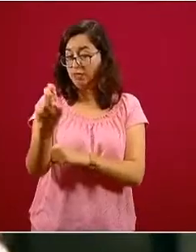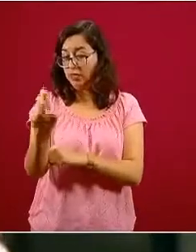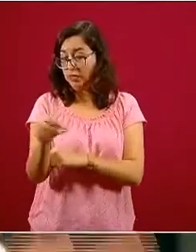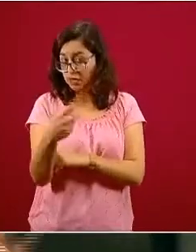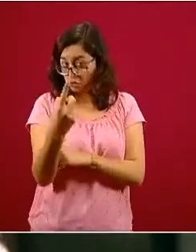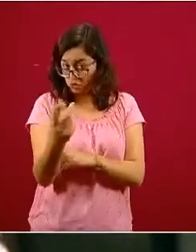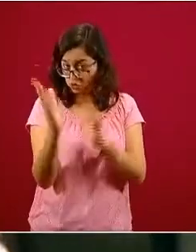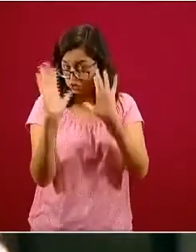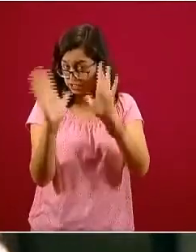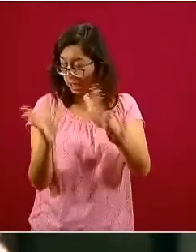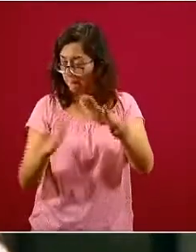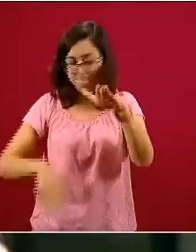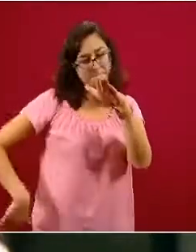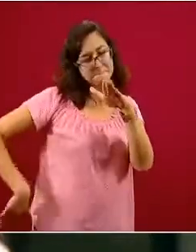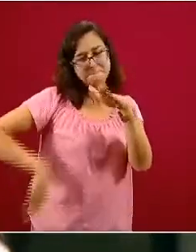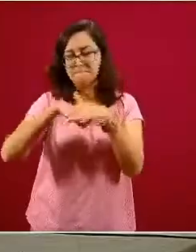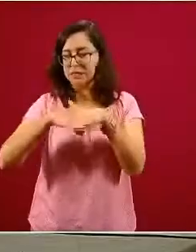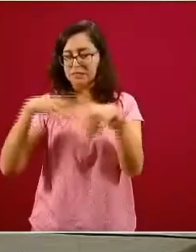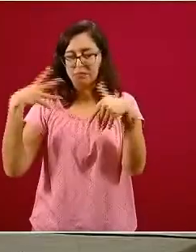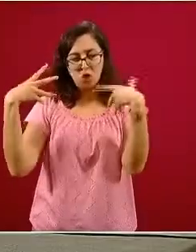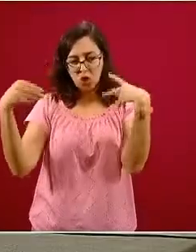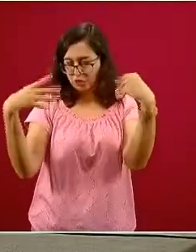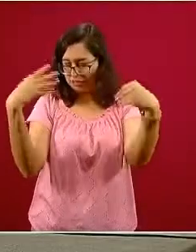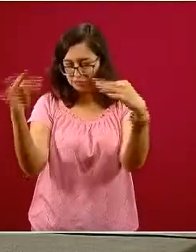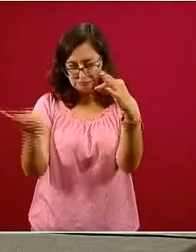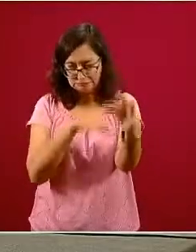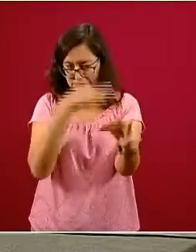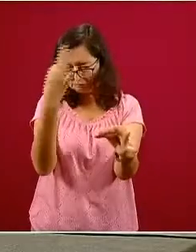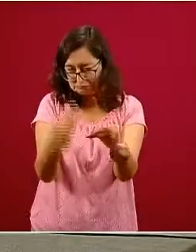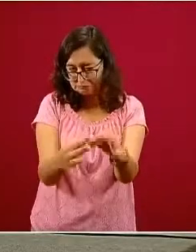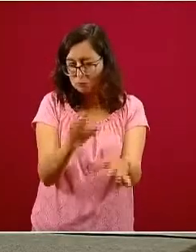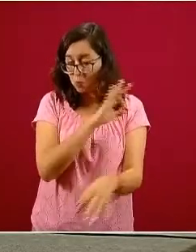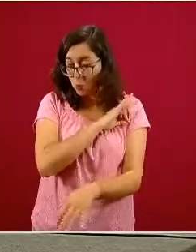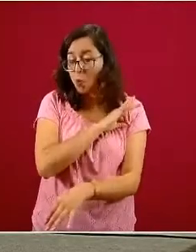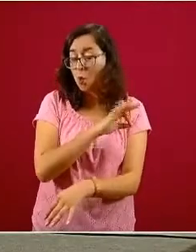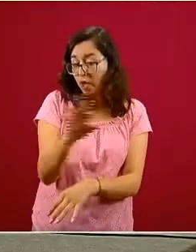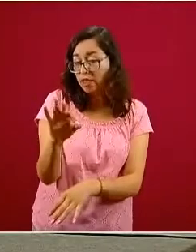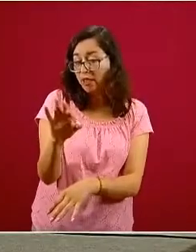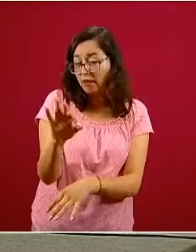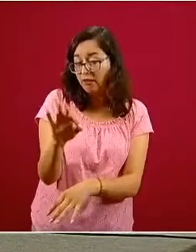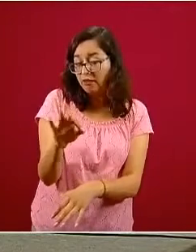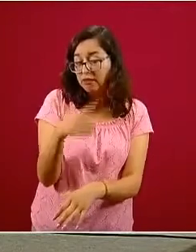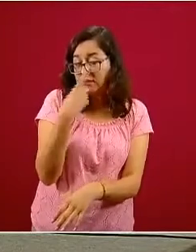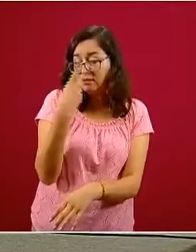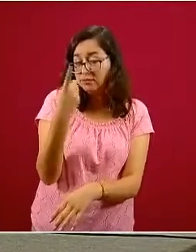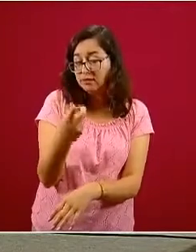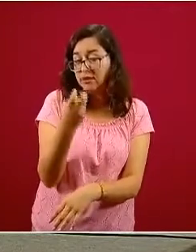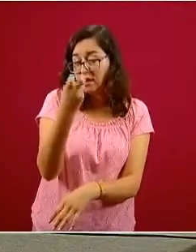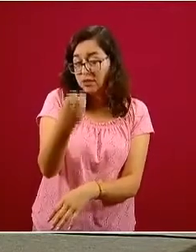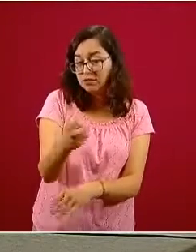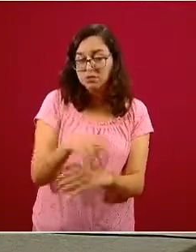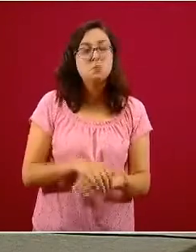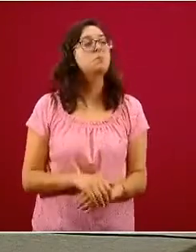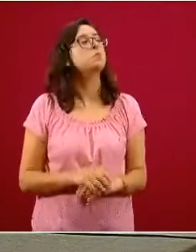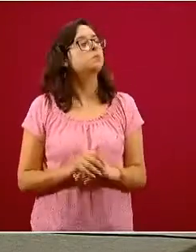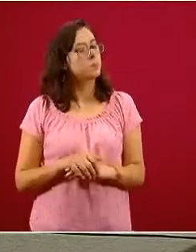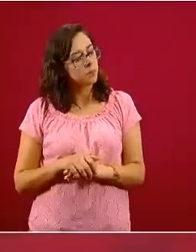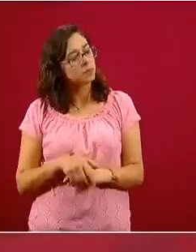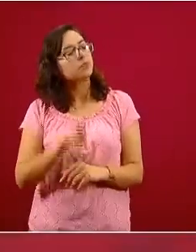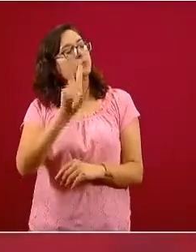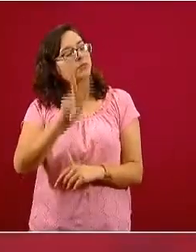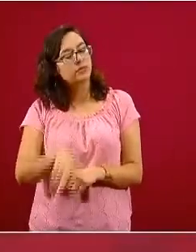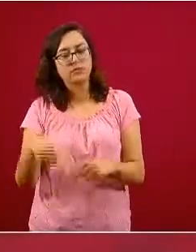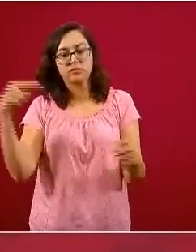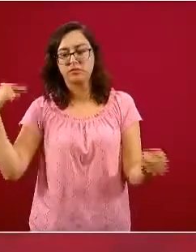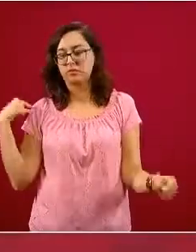es mi pregunta al día de hoy. Gracias, buenas noches. Buenas noches. Muchas gracias, Ángel. Efectivamente, llevamos 4 semanas consecutivas